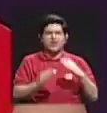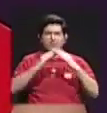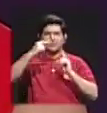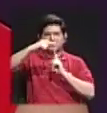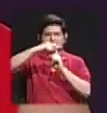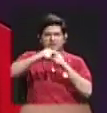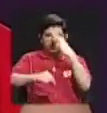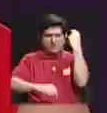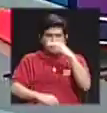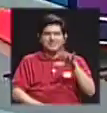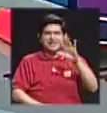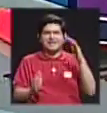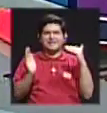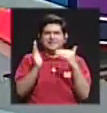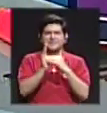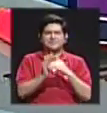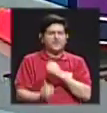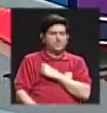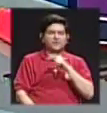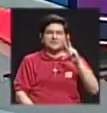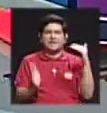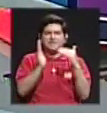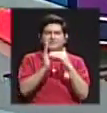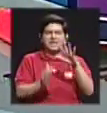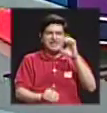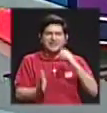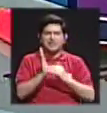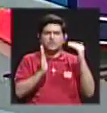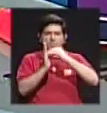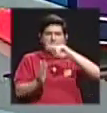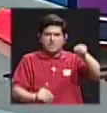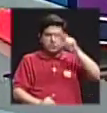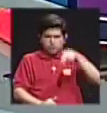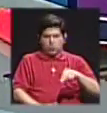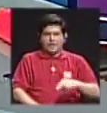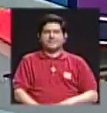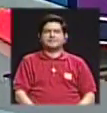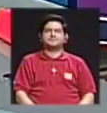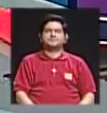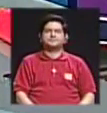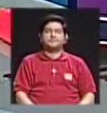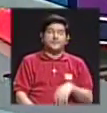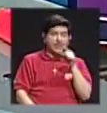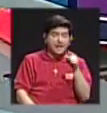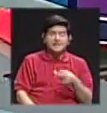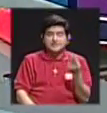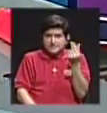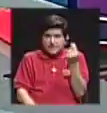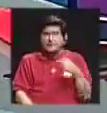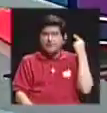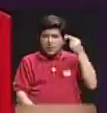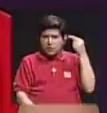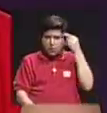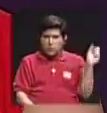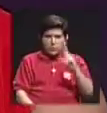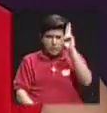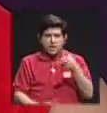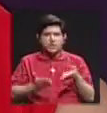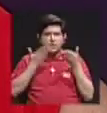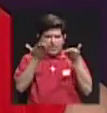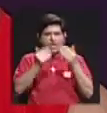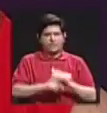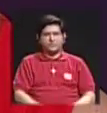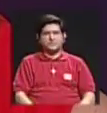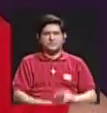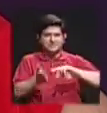Católica ha recibido 3.500 millones de colones de parte del Estado costarricense, o